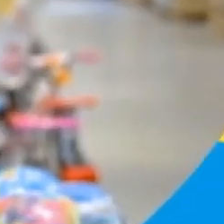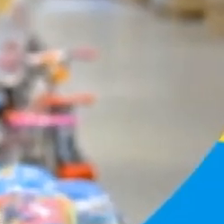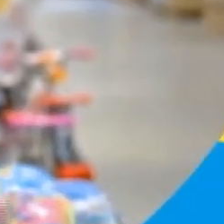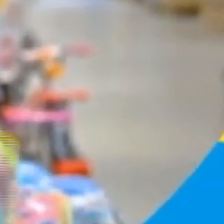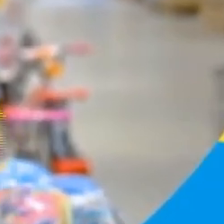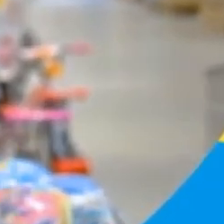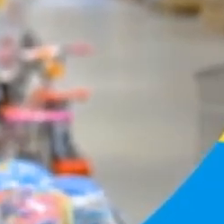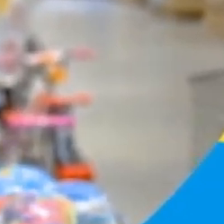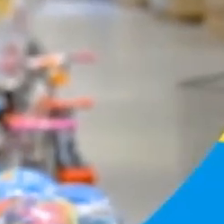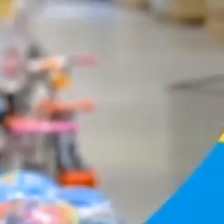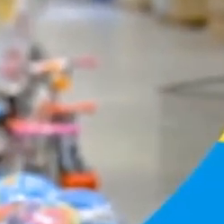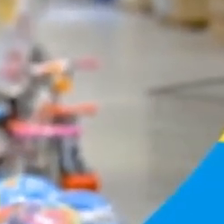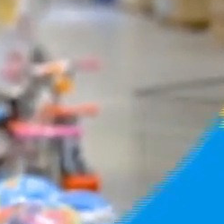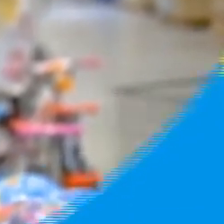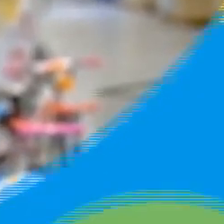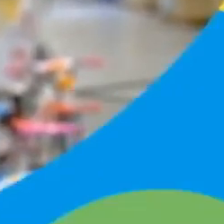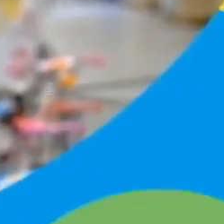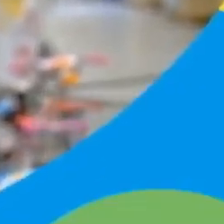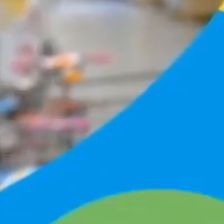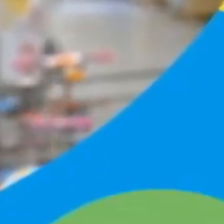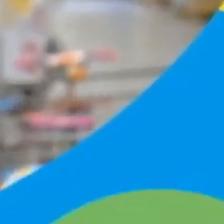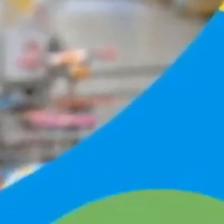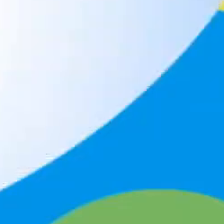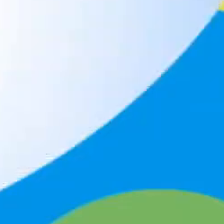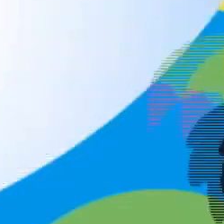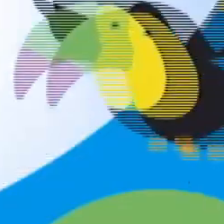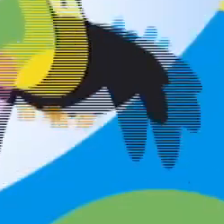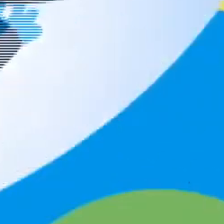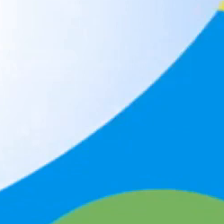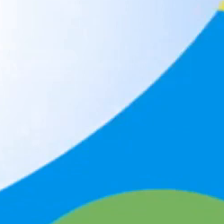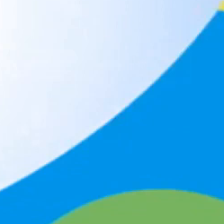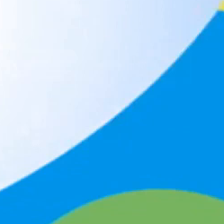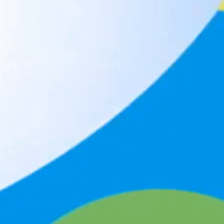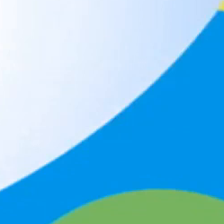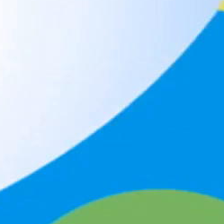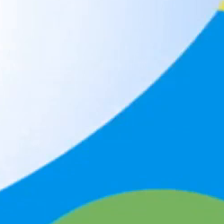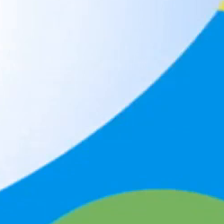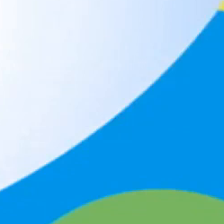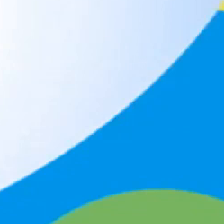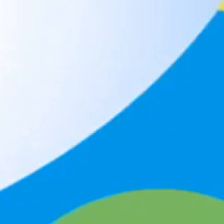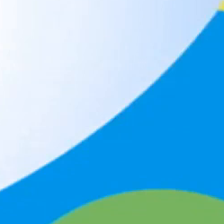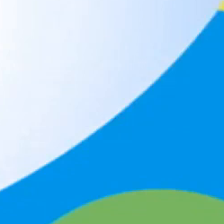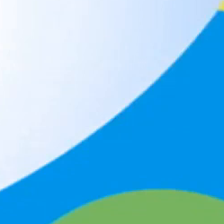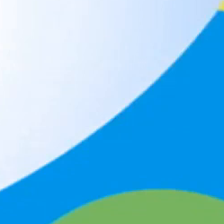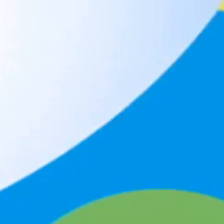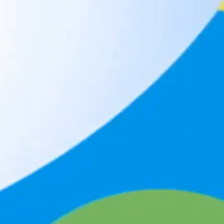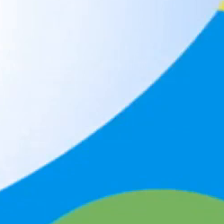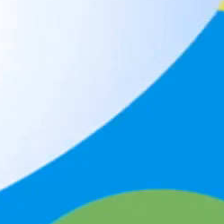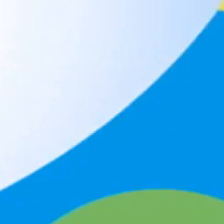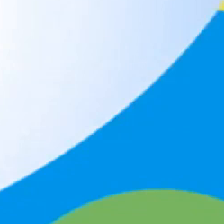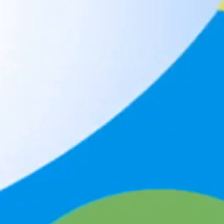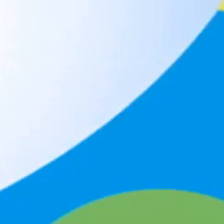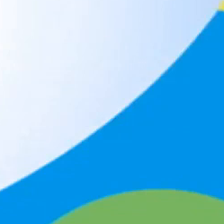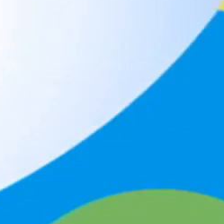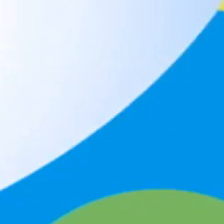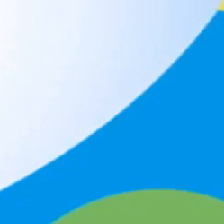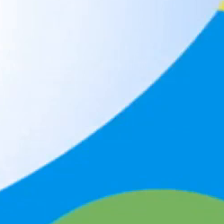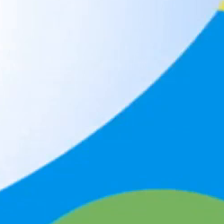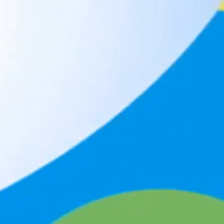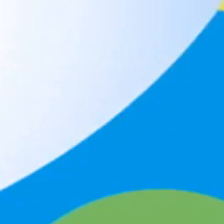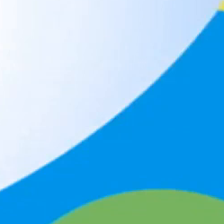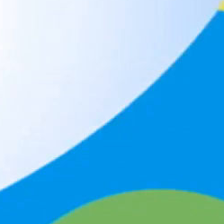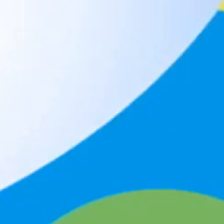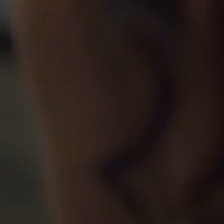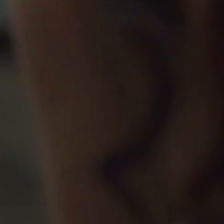Y cumplimos con todos los protocolos del Ministerio de Salud. Depósito Libre Comercial de Golfito, los precios más bajos del